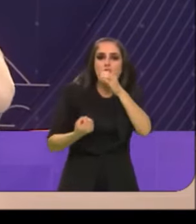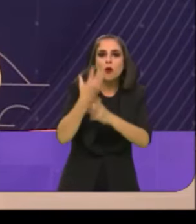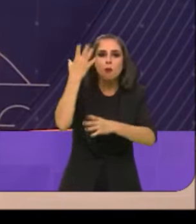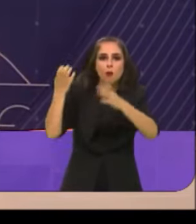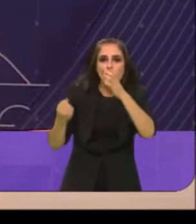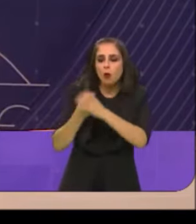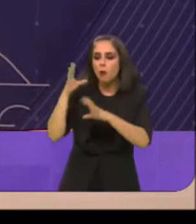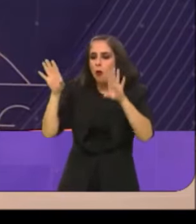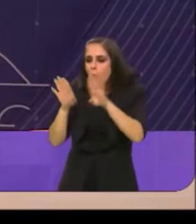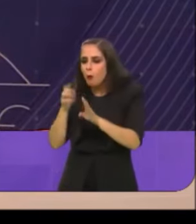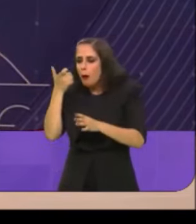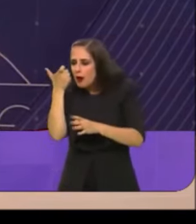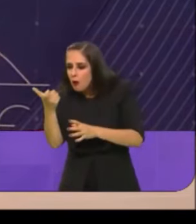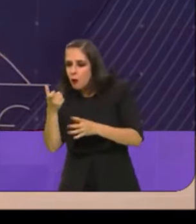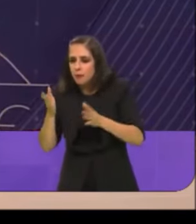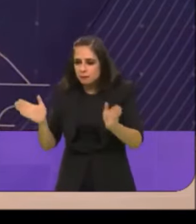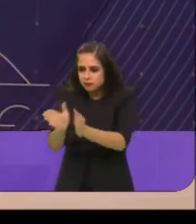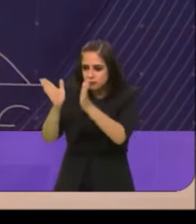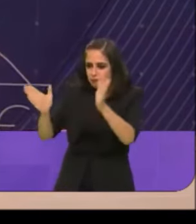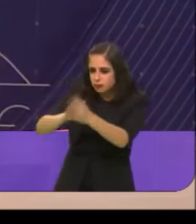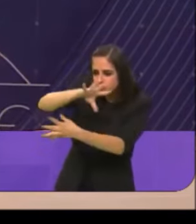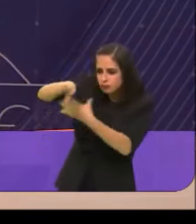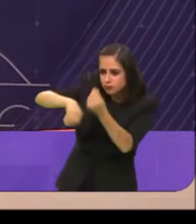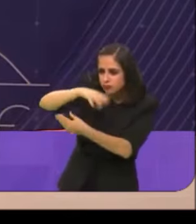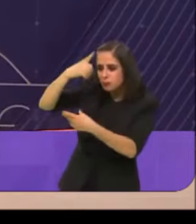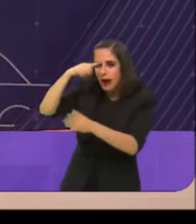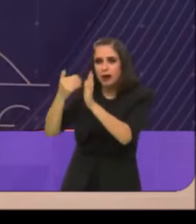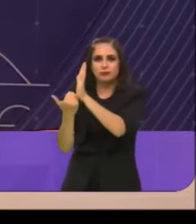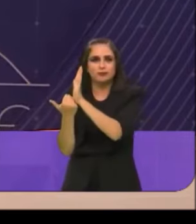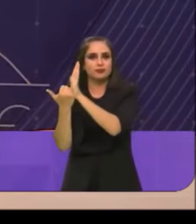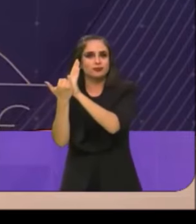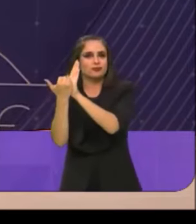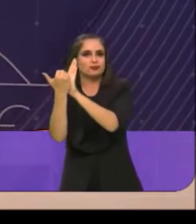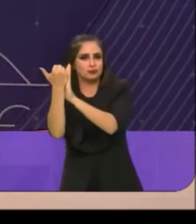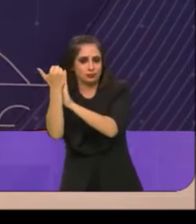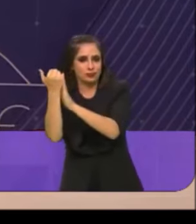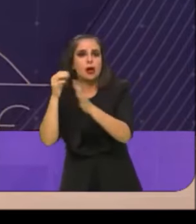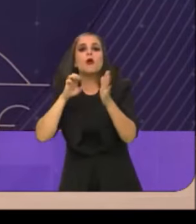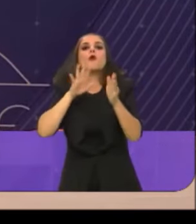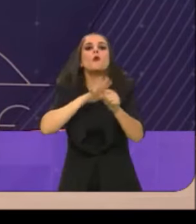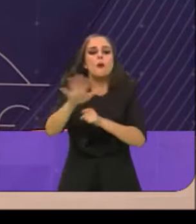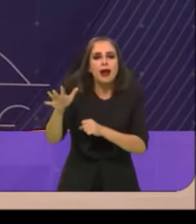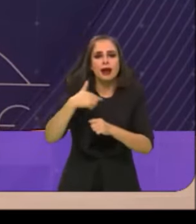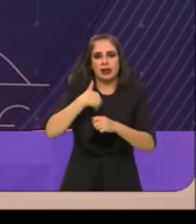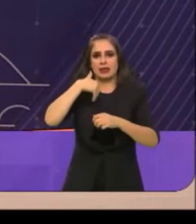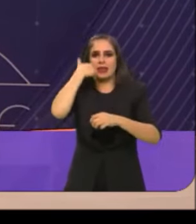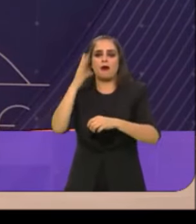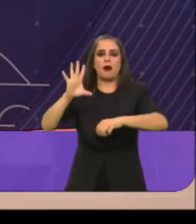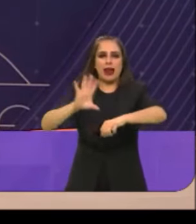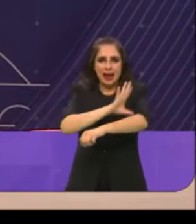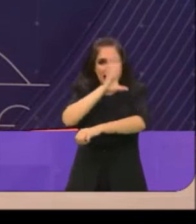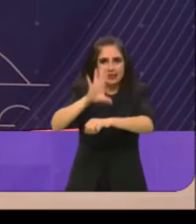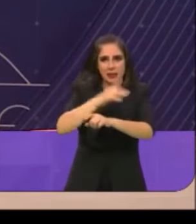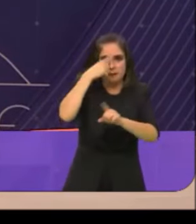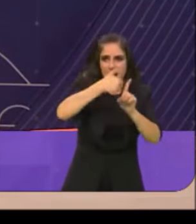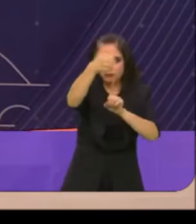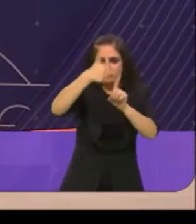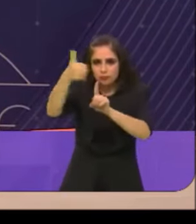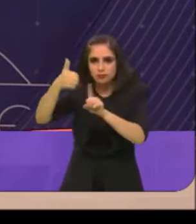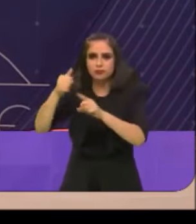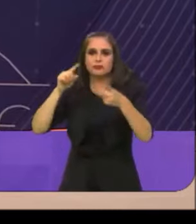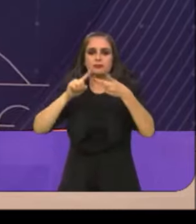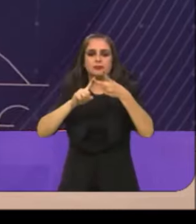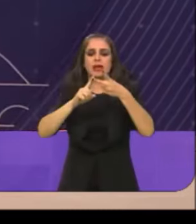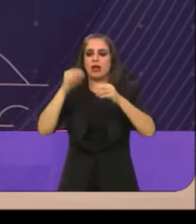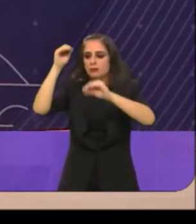personas más desfavorecidas de la ciudad tiene que superar viejas creencias ya que la comunidad de la Ciudad de México es muy